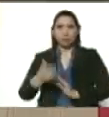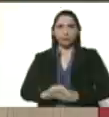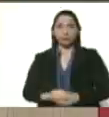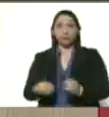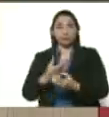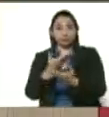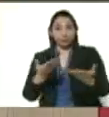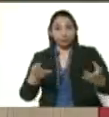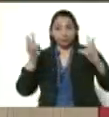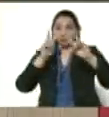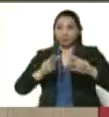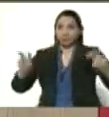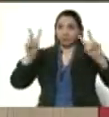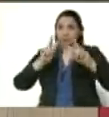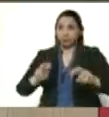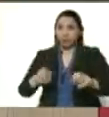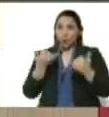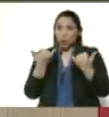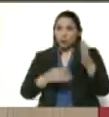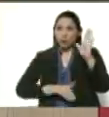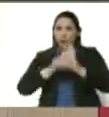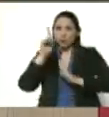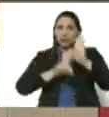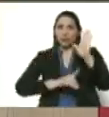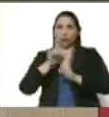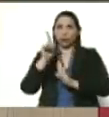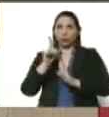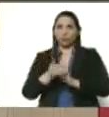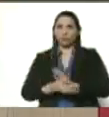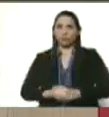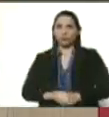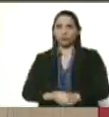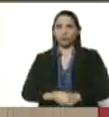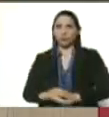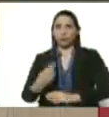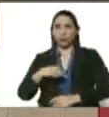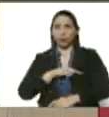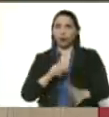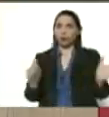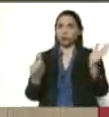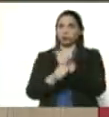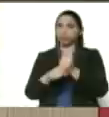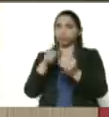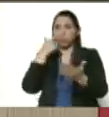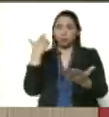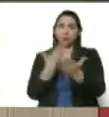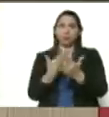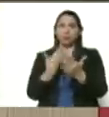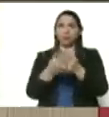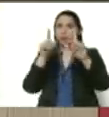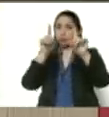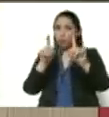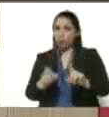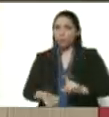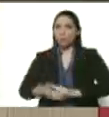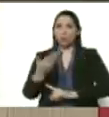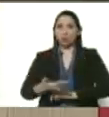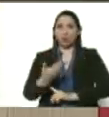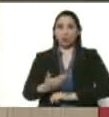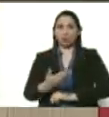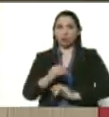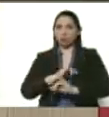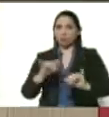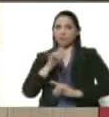es una investigación que está en pleno desarrollo. Hemos encontrado evidencias muy importantes que